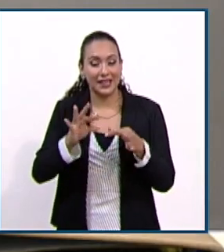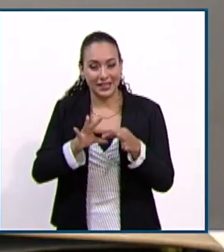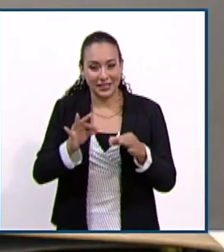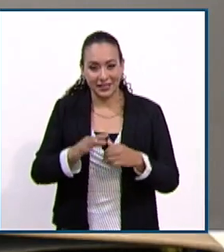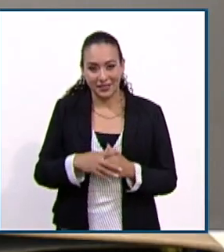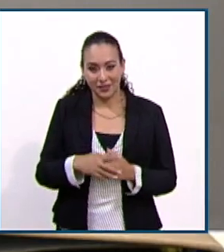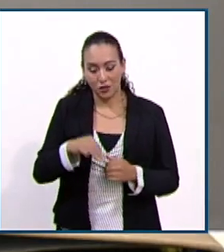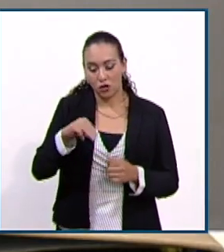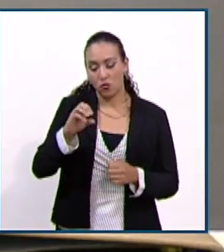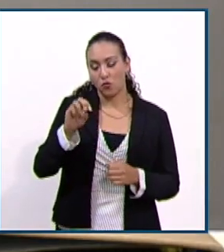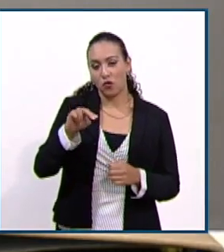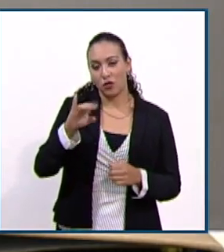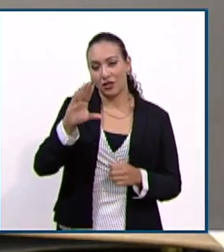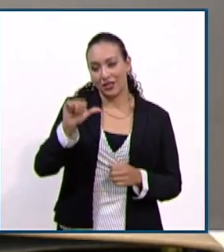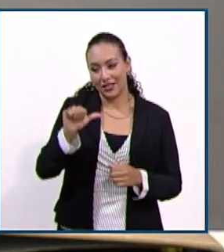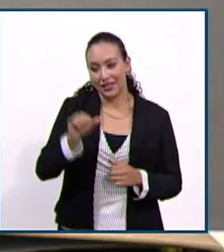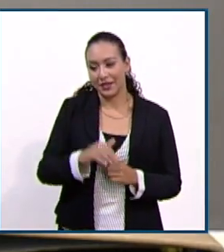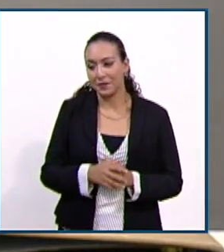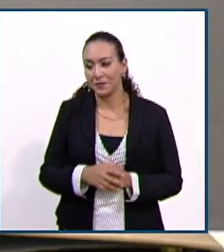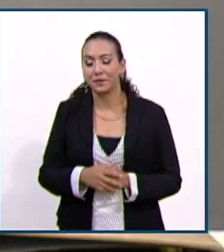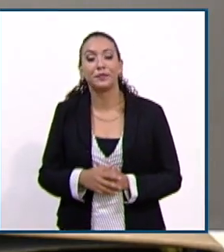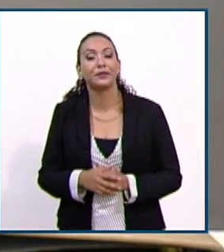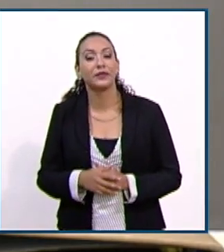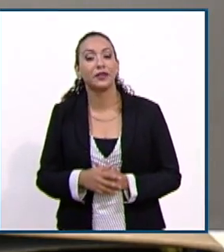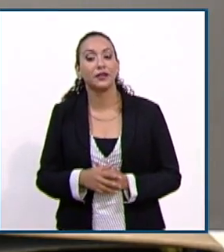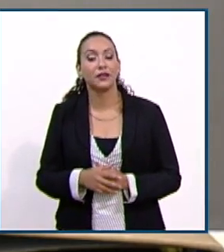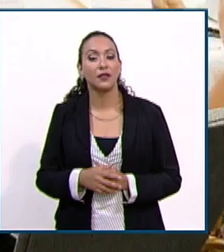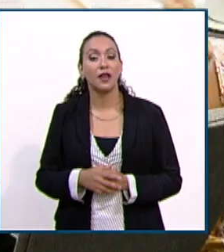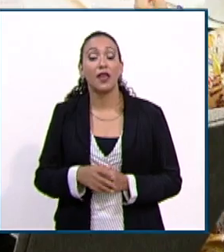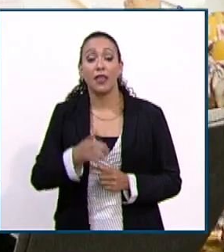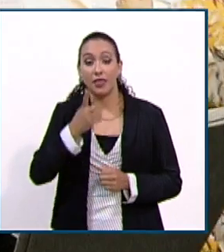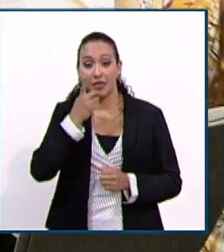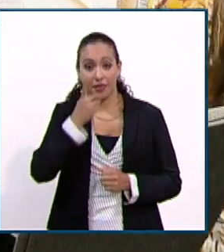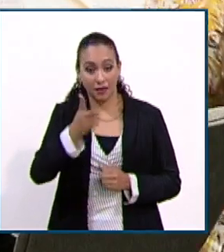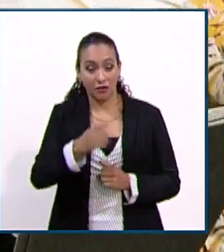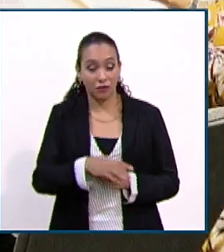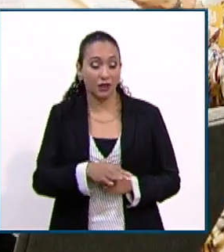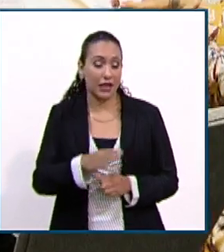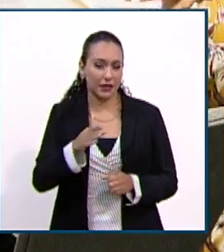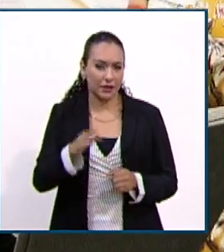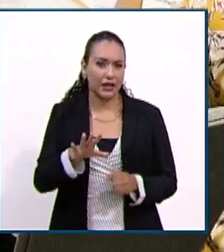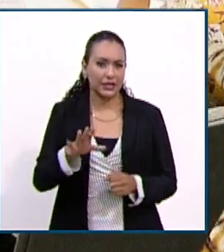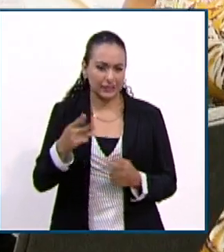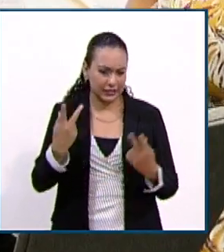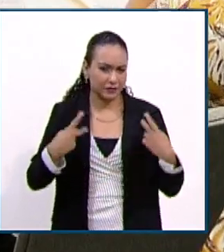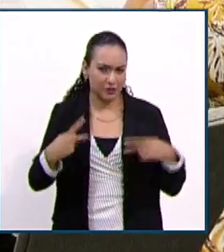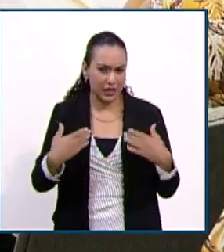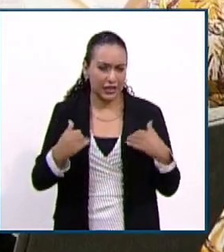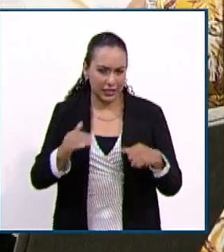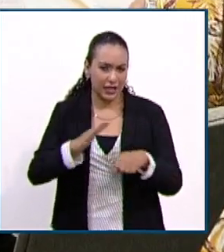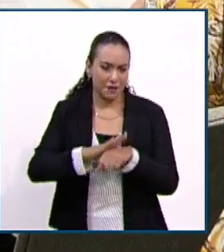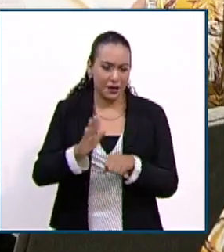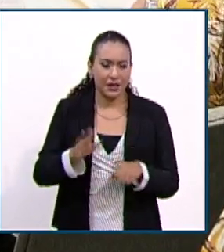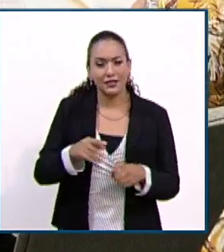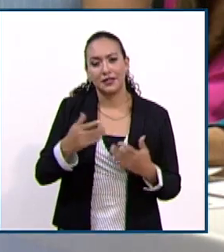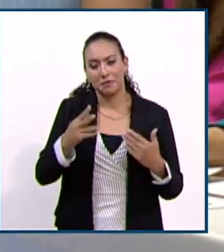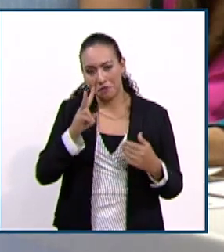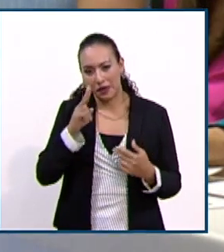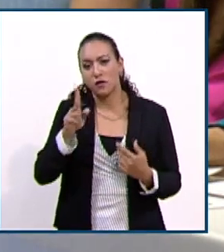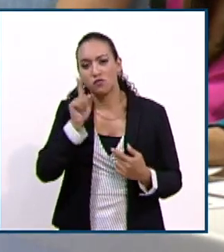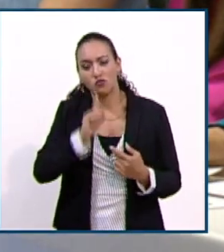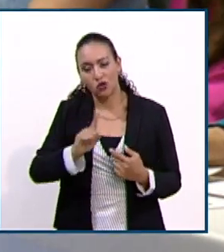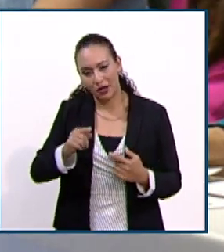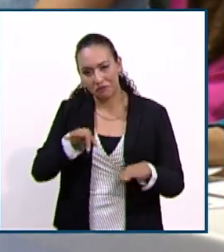Federación, Mónica Aralí Soto Fregoso, aseguró que si bien cada vez hay más conciencia de que las mujeres pueden acceder a